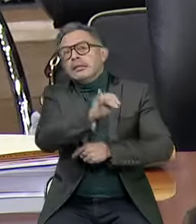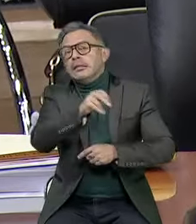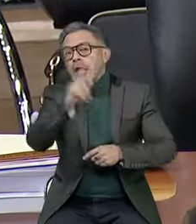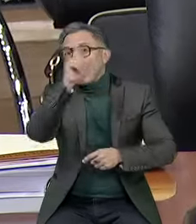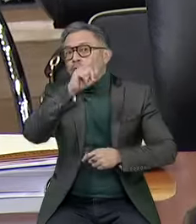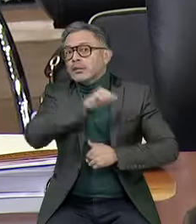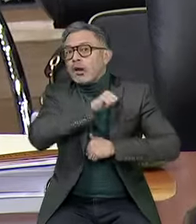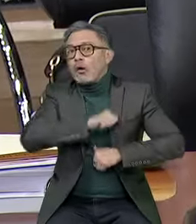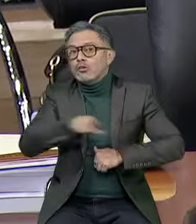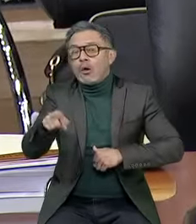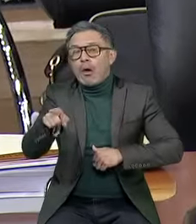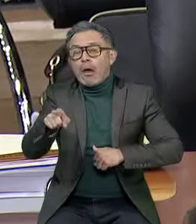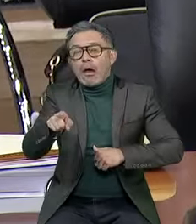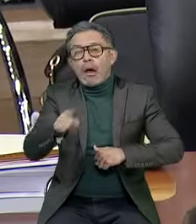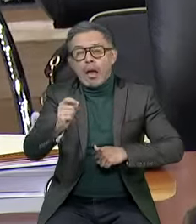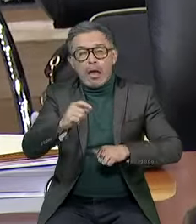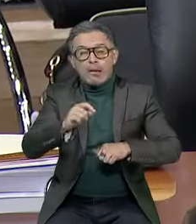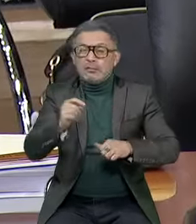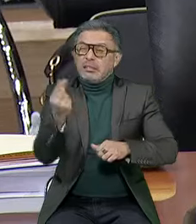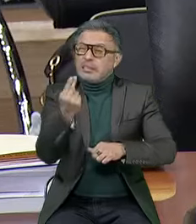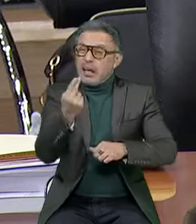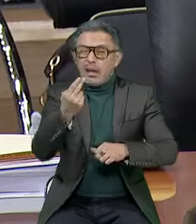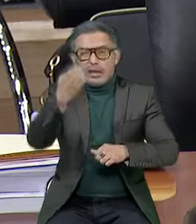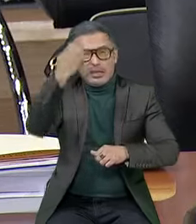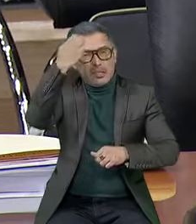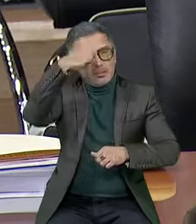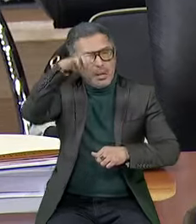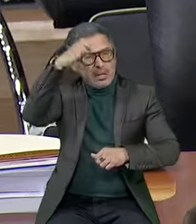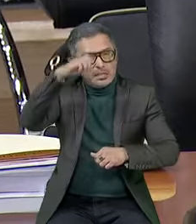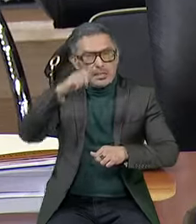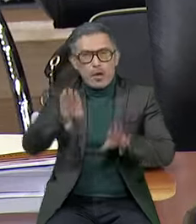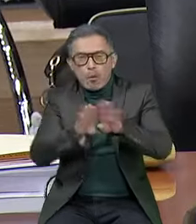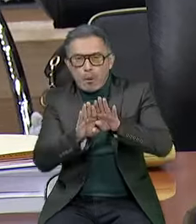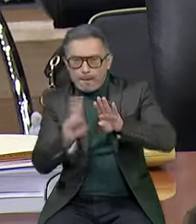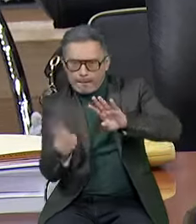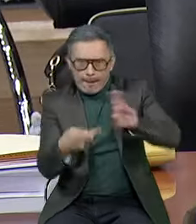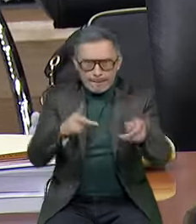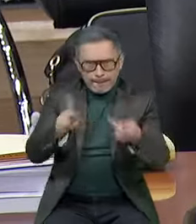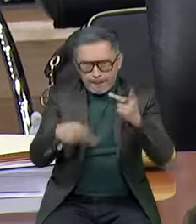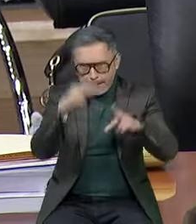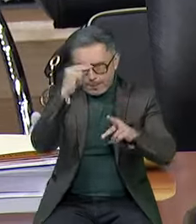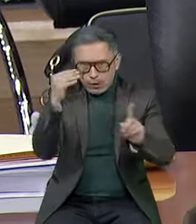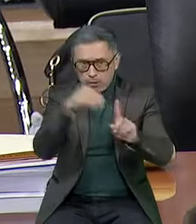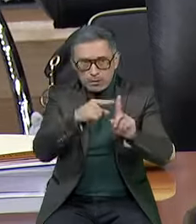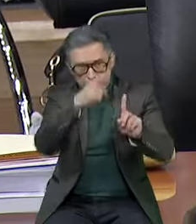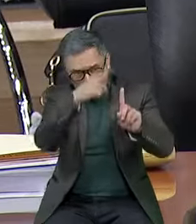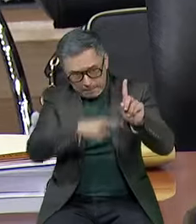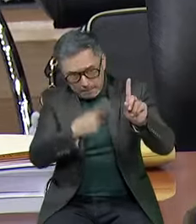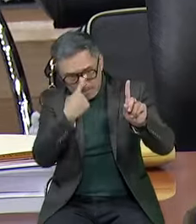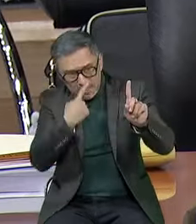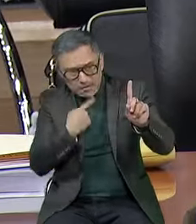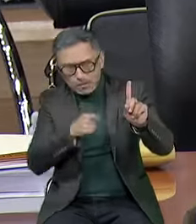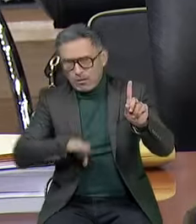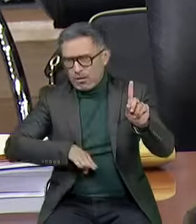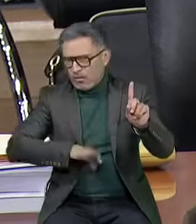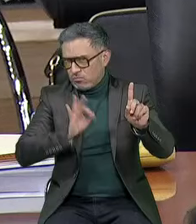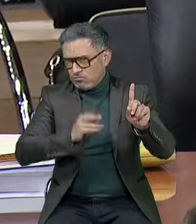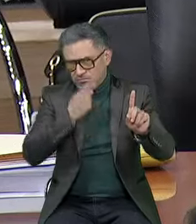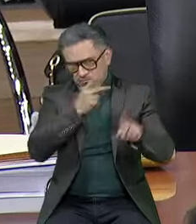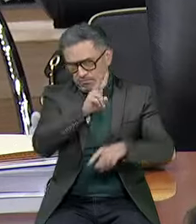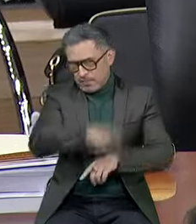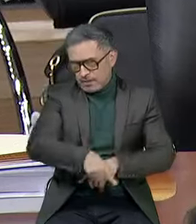Amplia experiencia en maromas. Pues sí, cubrió el perfil. La verdad sea dicha. Sobre el